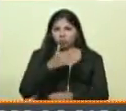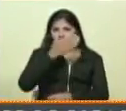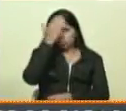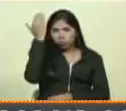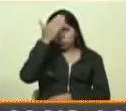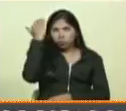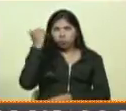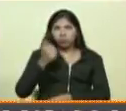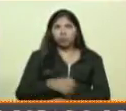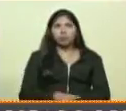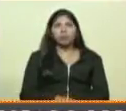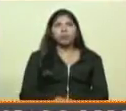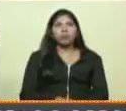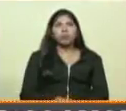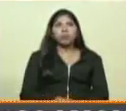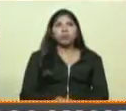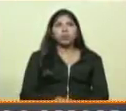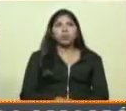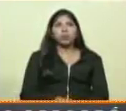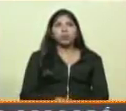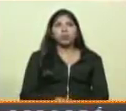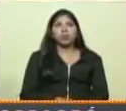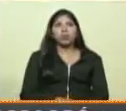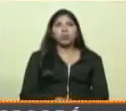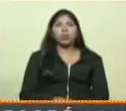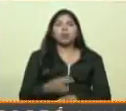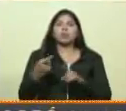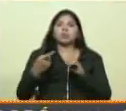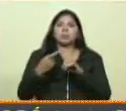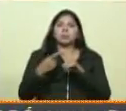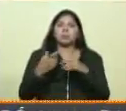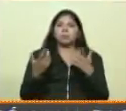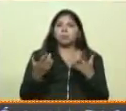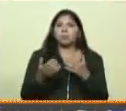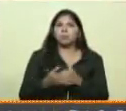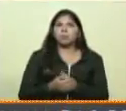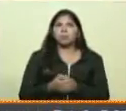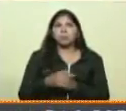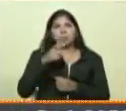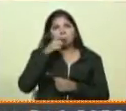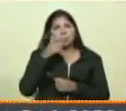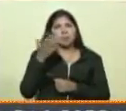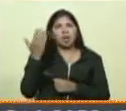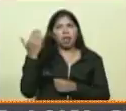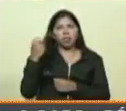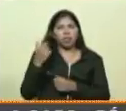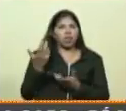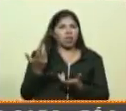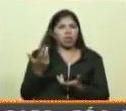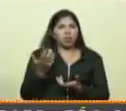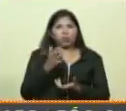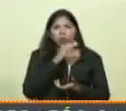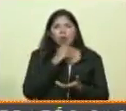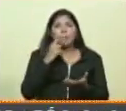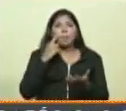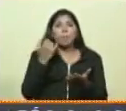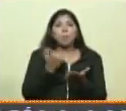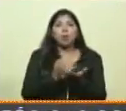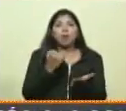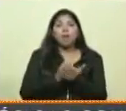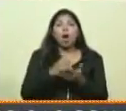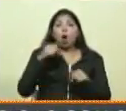sabotaje. La primera vez que vine estuvimos hablando de forma general, pues estamos detectando, en ese momento no disponía de las pruebas, pero hoy sí las